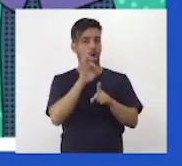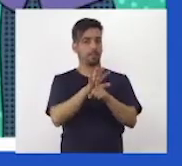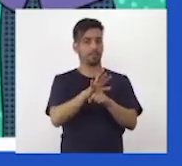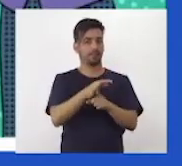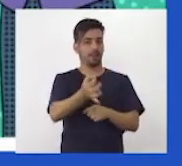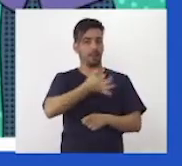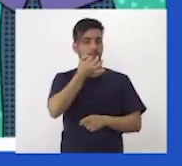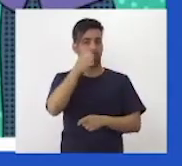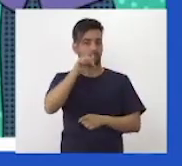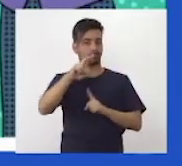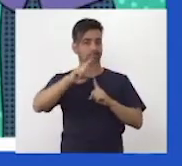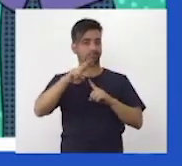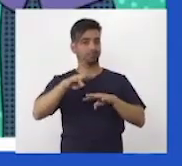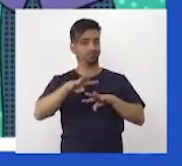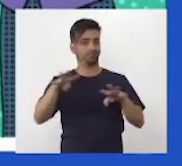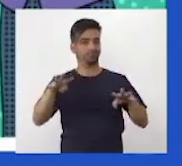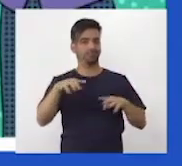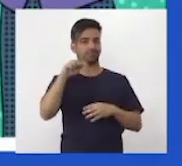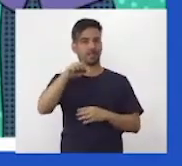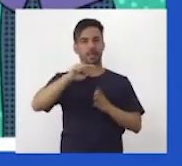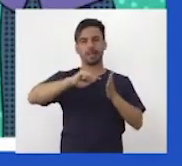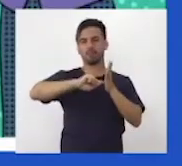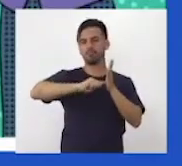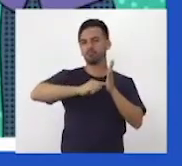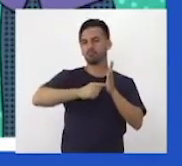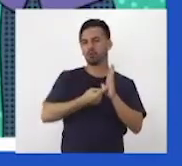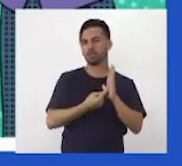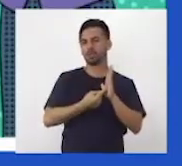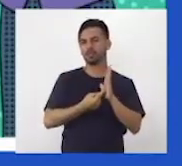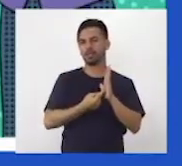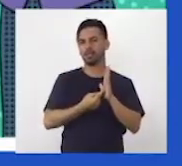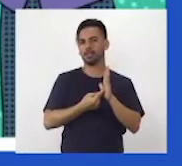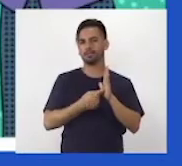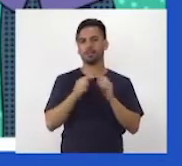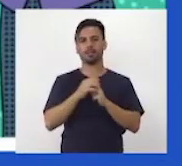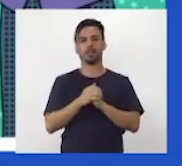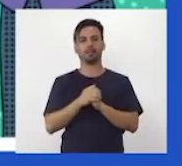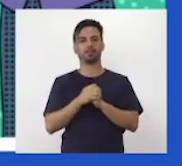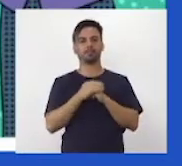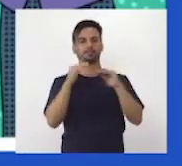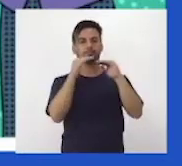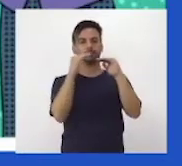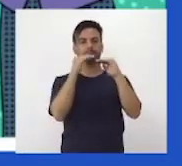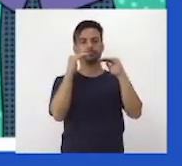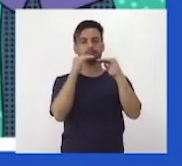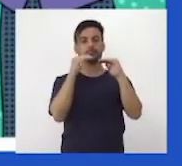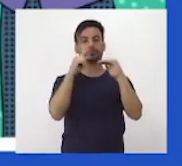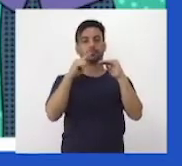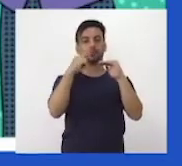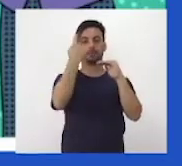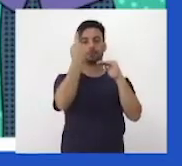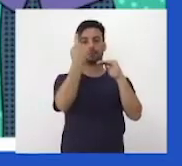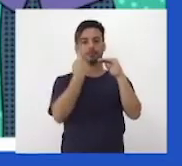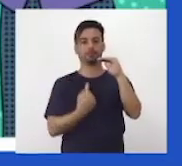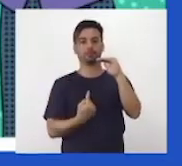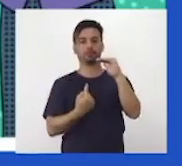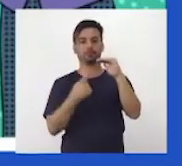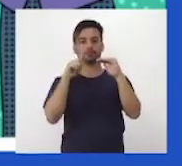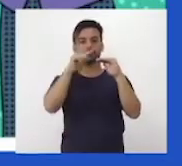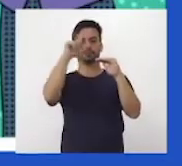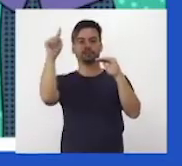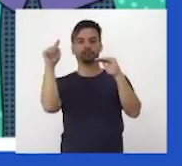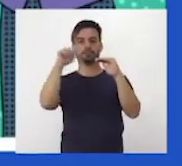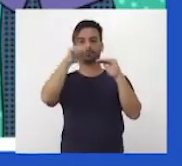de hoy y multiplicas el coeficiente del primer monomio por el coeficiente